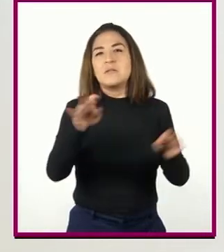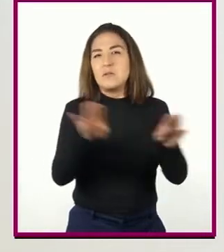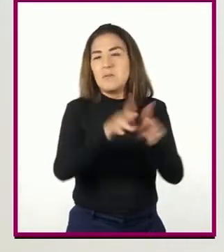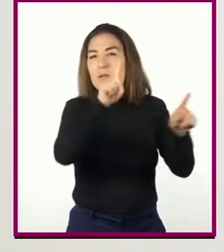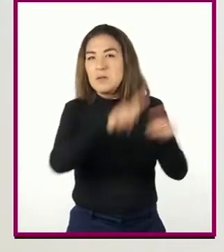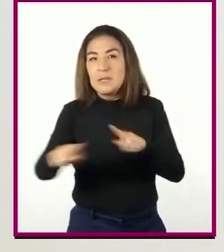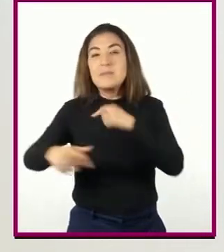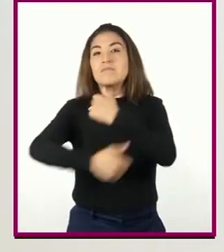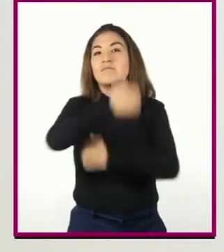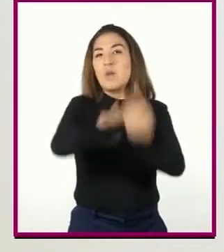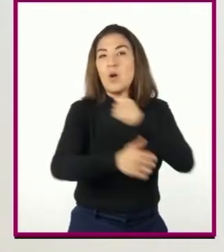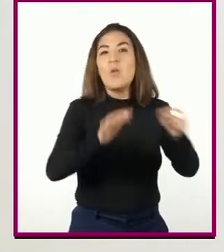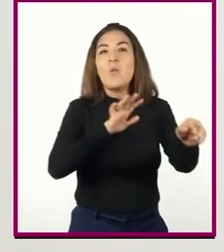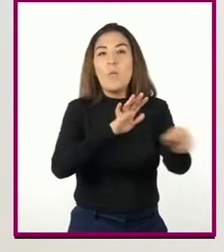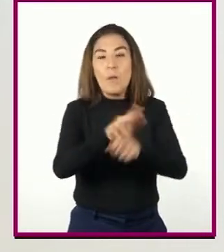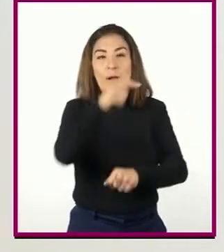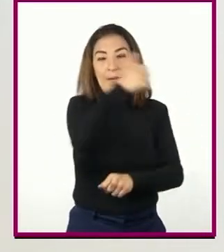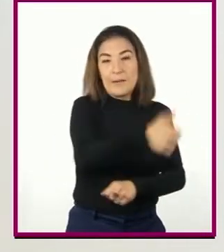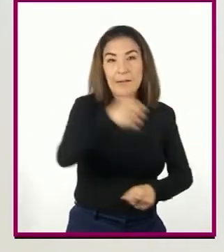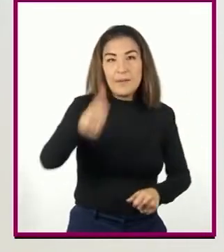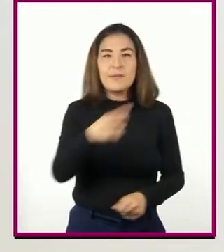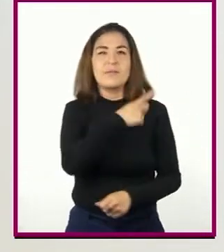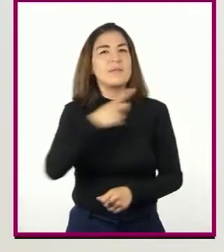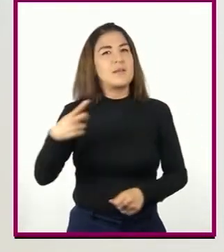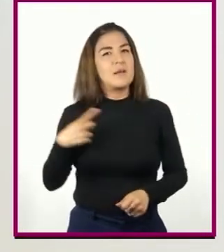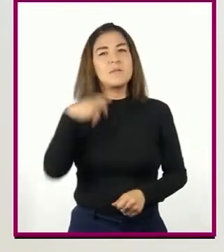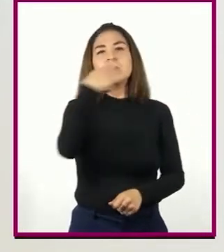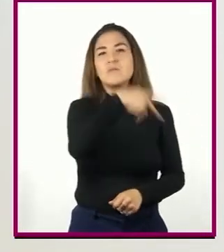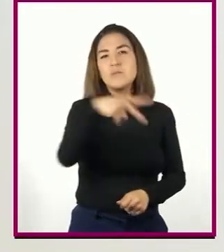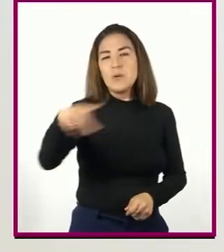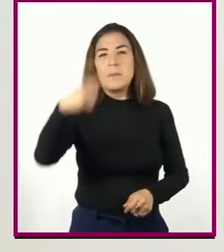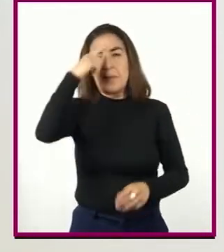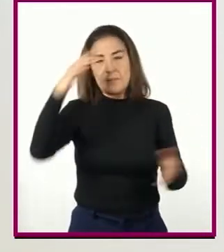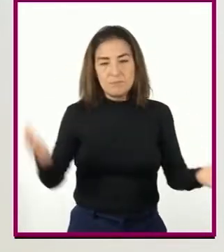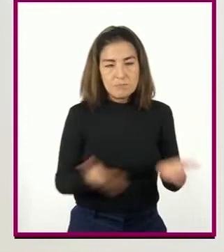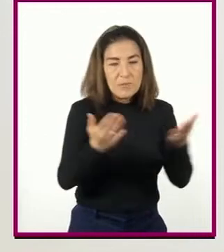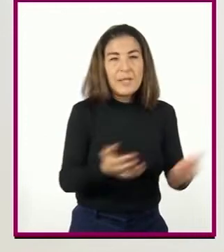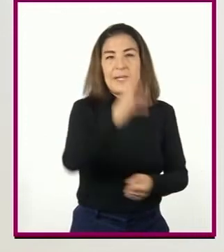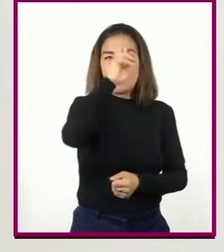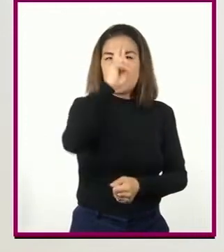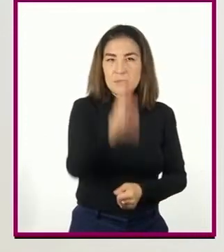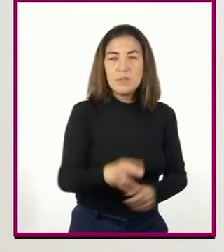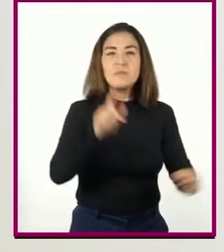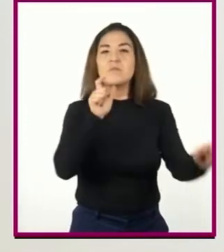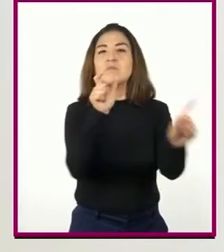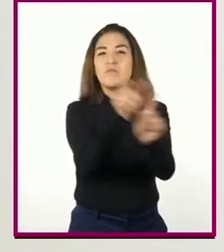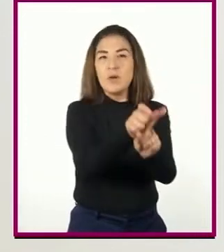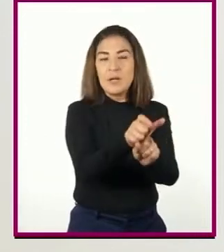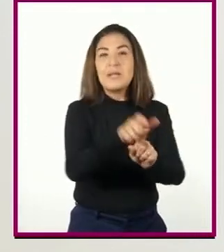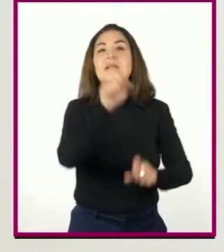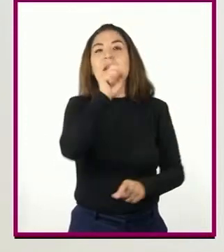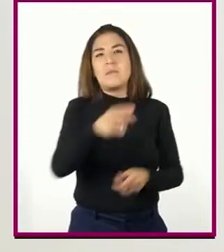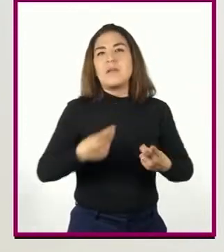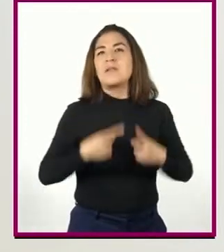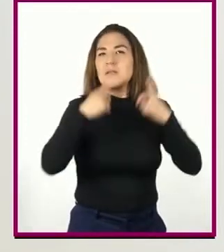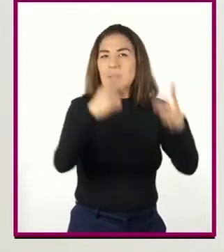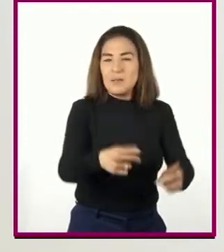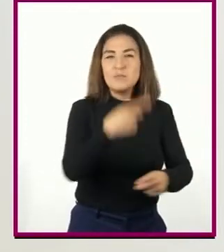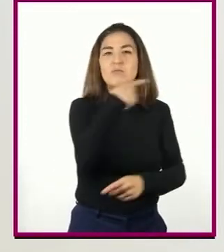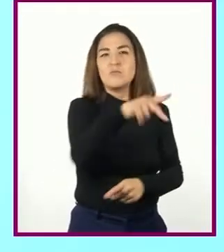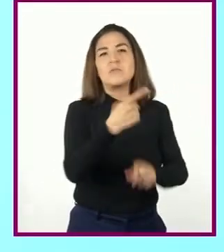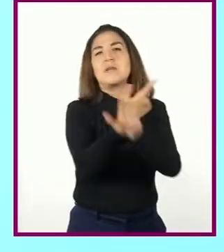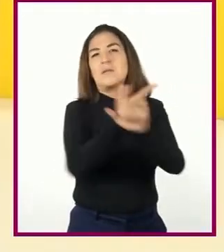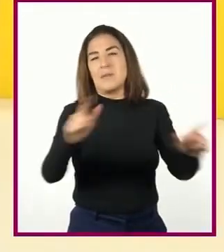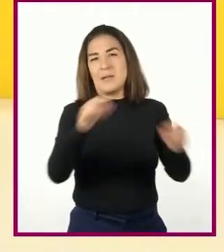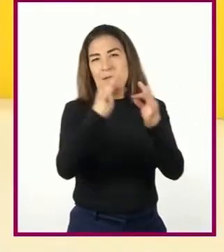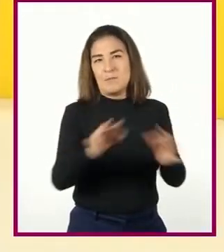sus competencias tienen la obligación de promover, respetar, proteger y garantizar las libertades